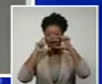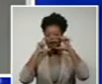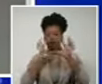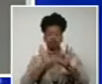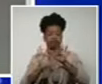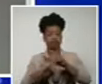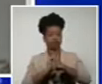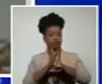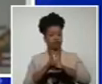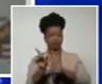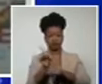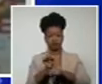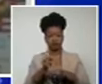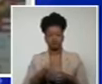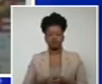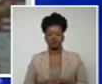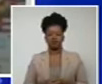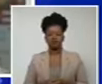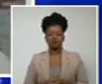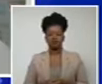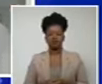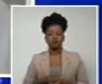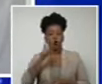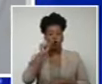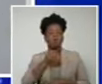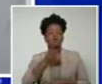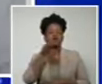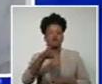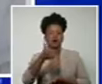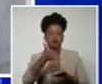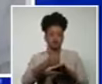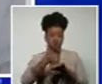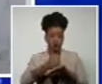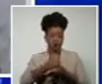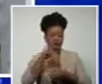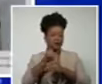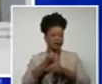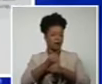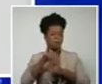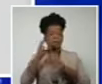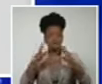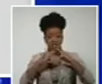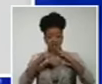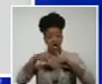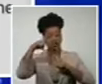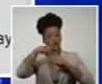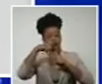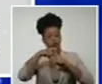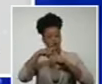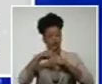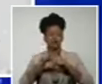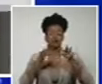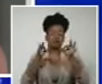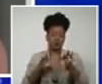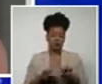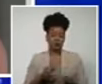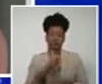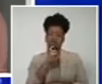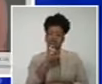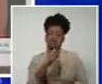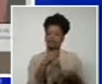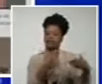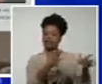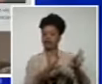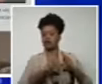de Puerto Padre a la ciudad de Lomé, capital de la República de Togo. Allá se fue él y asegura que es realmente difícil dejar a la familia